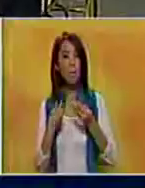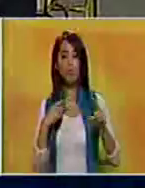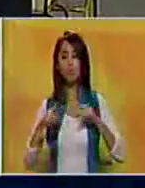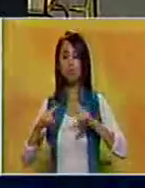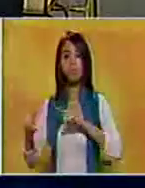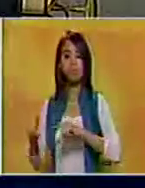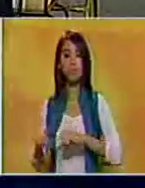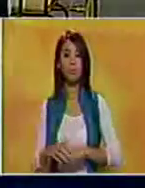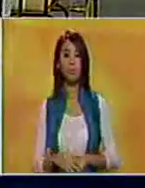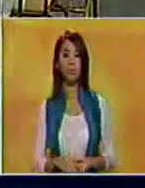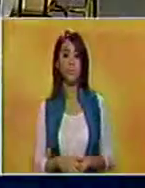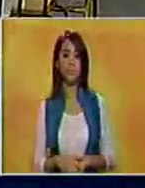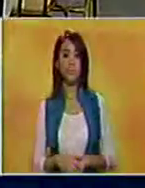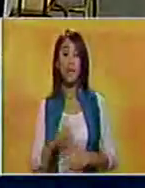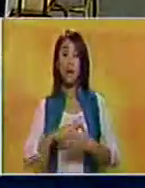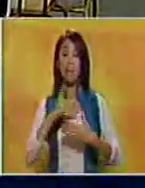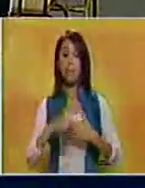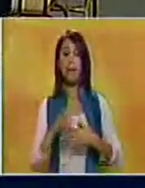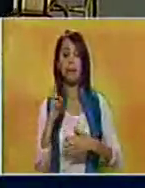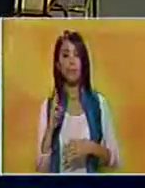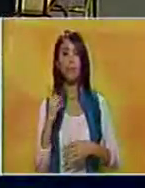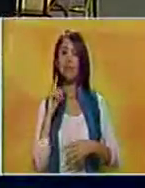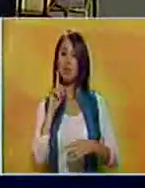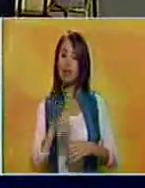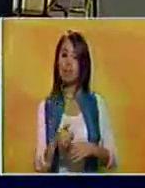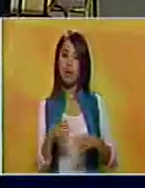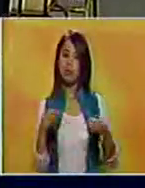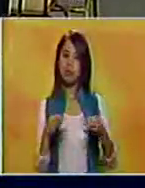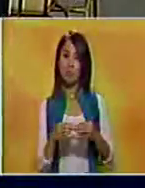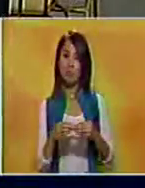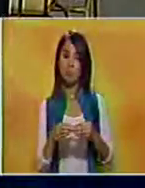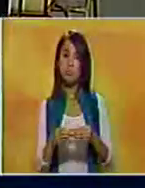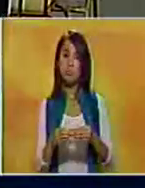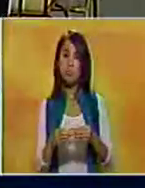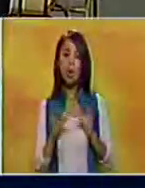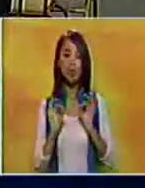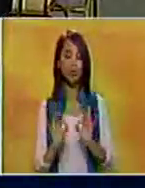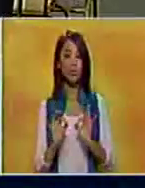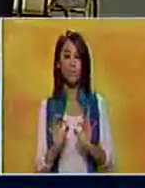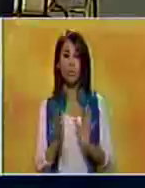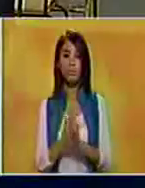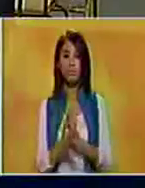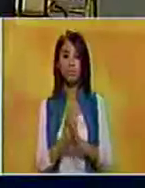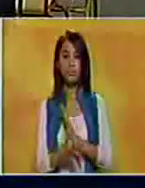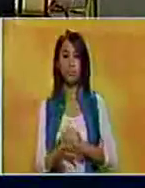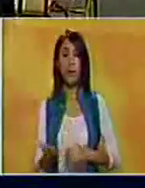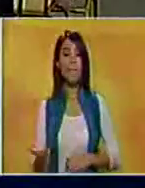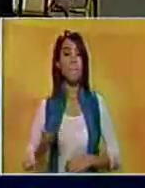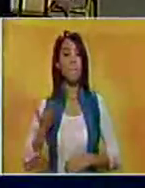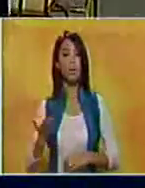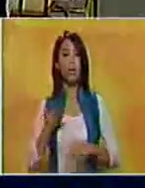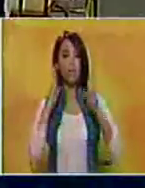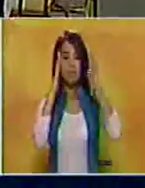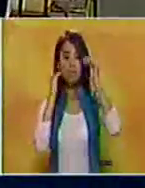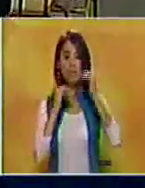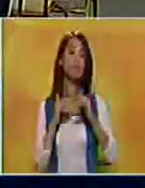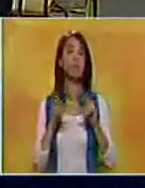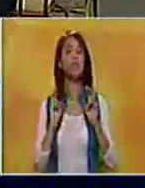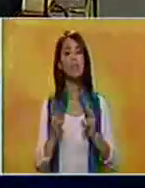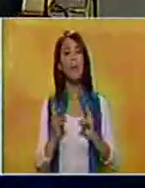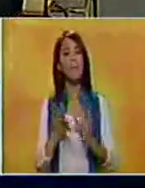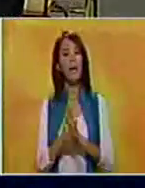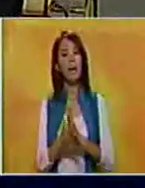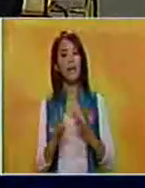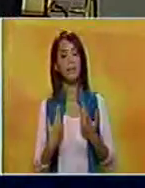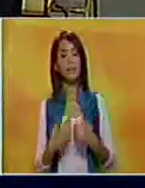directamente al Plan República, y se conformará una comisión de alto nivel que atienda los asuntos que se presenten en